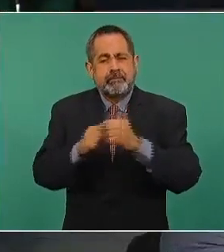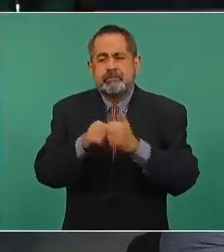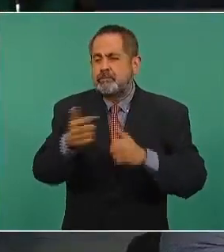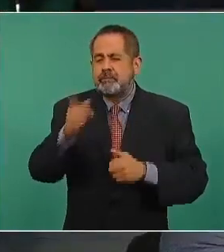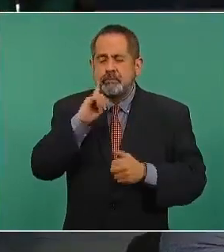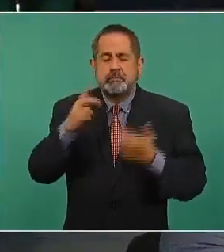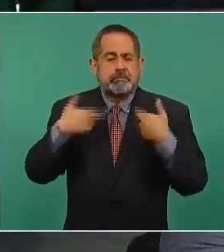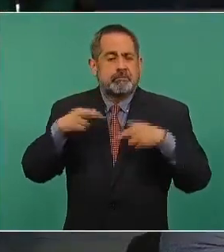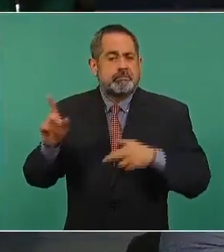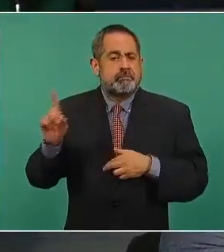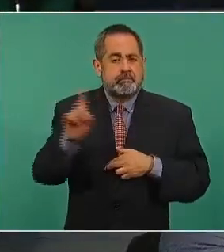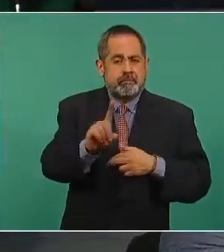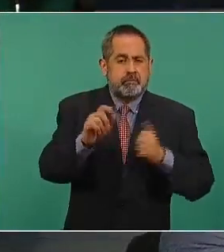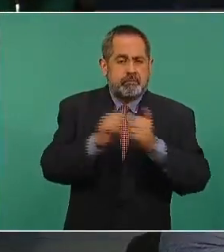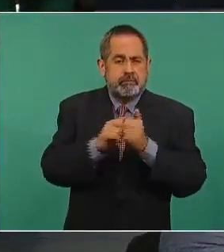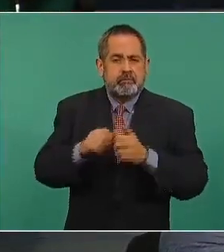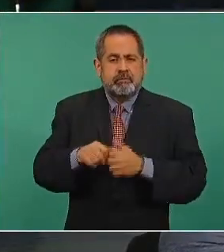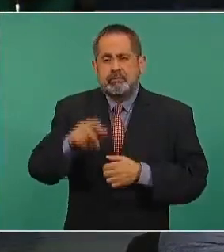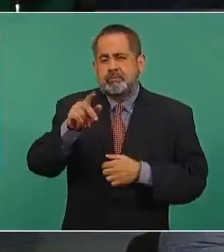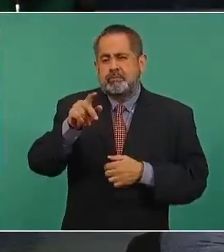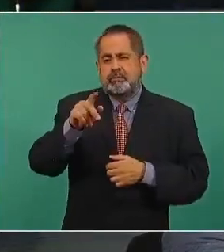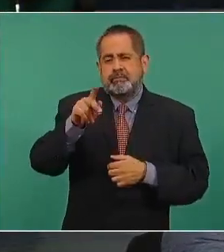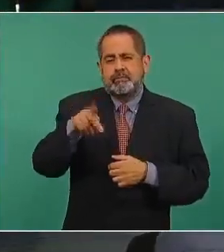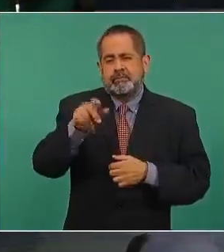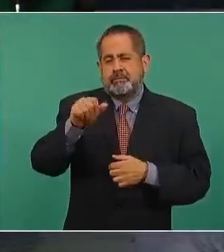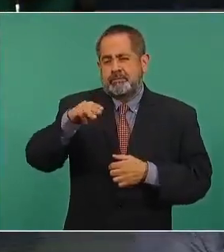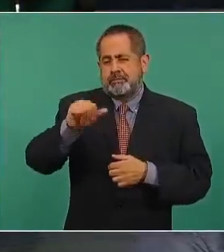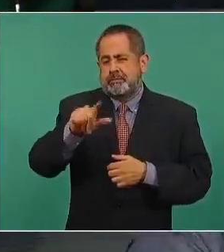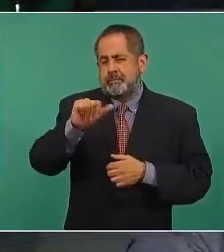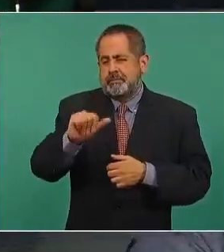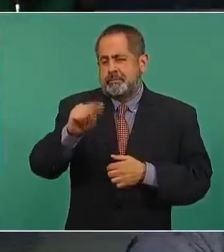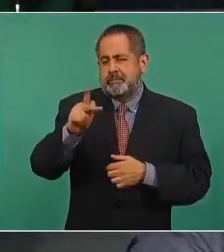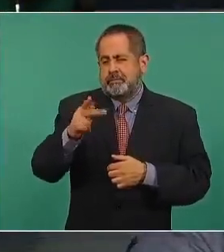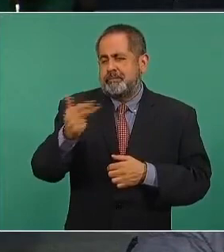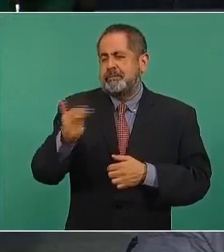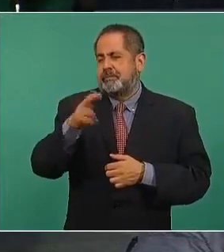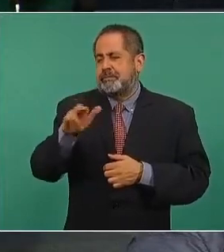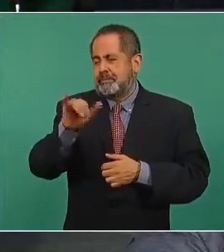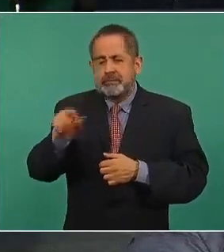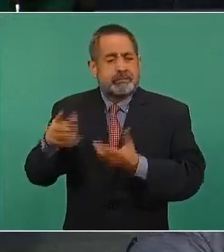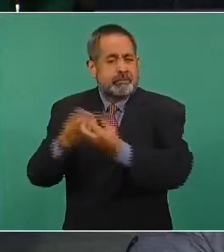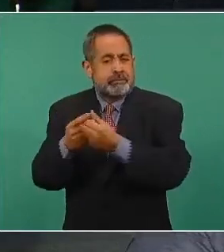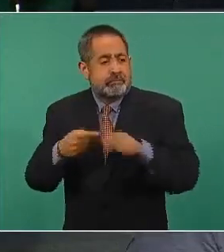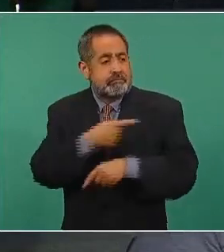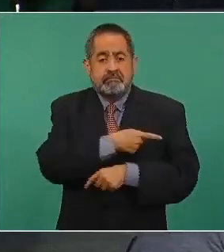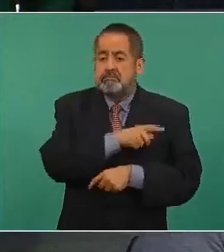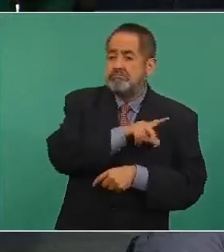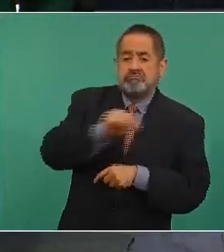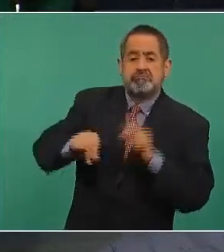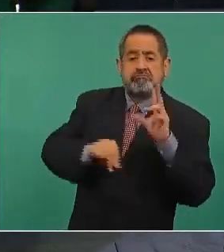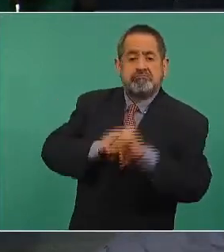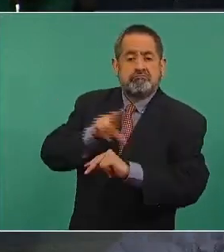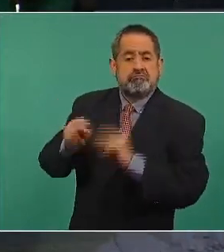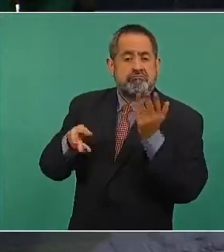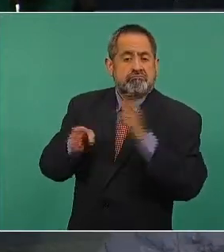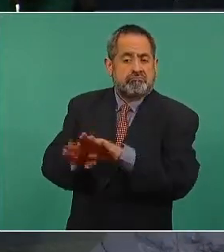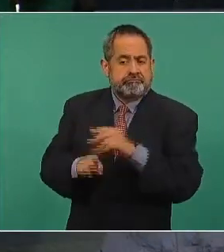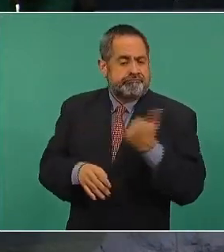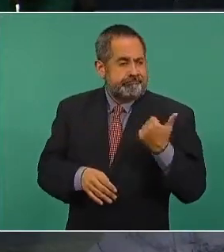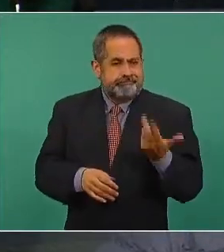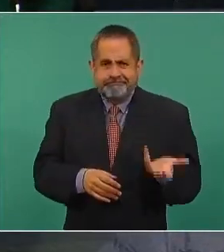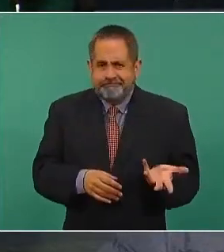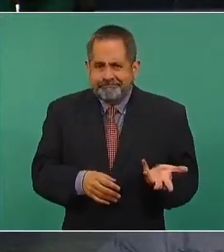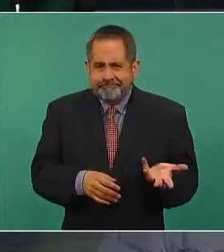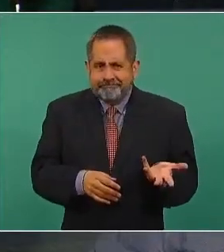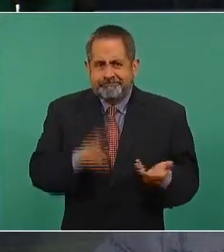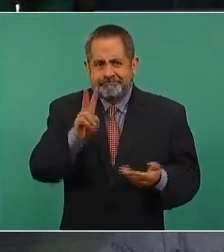representante que incluso estuvo con Kamala Harris hace unos meses. Y bueno, presidente, pues